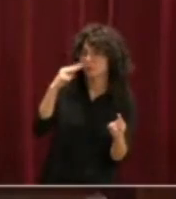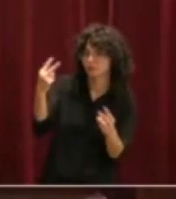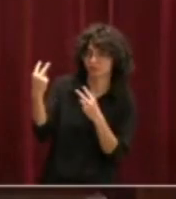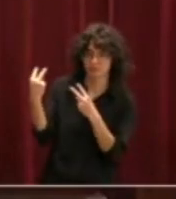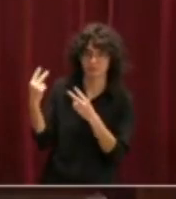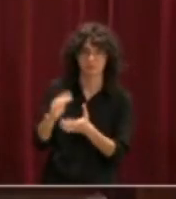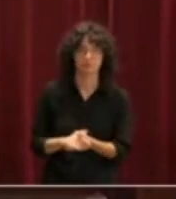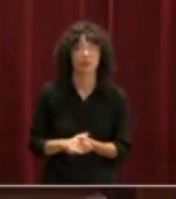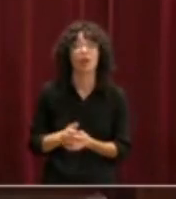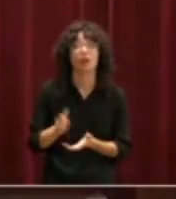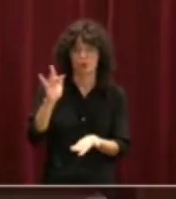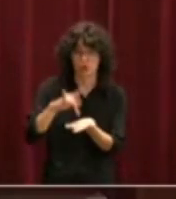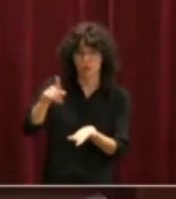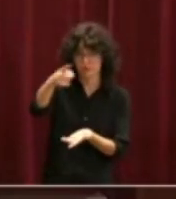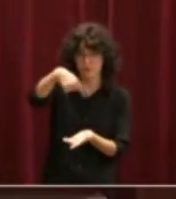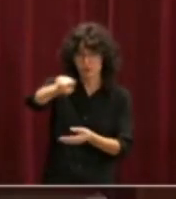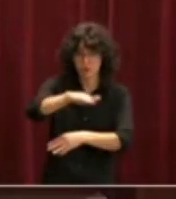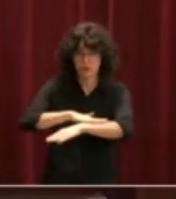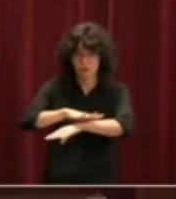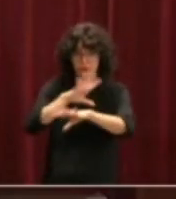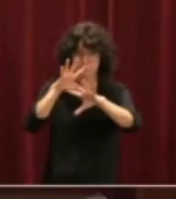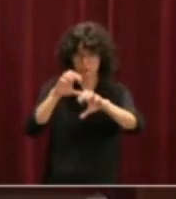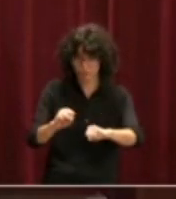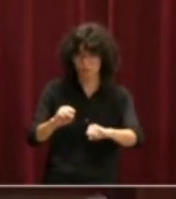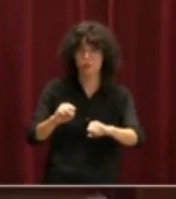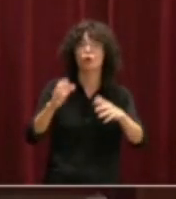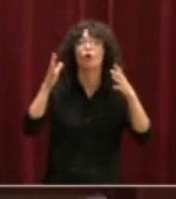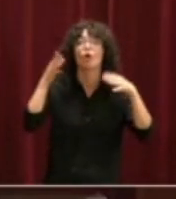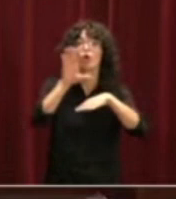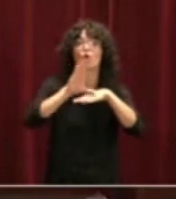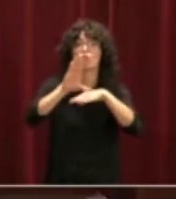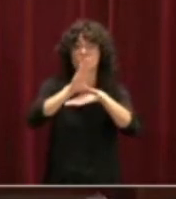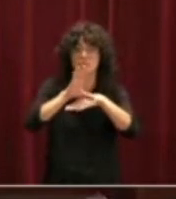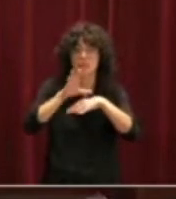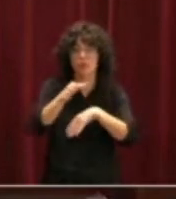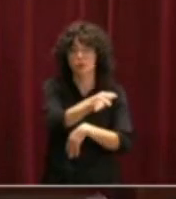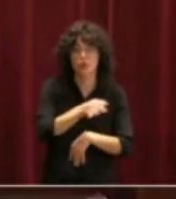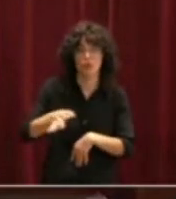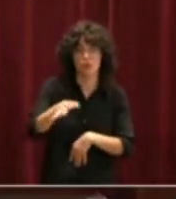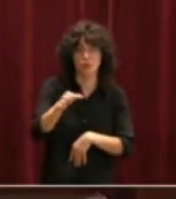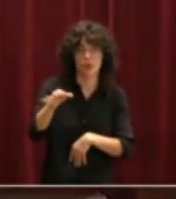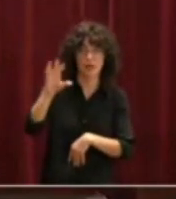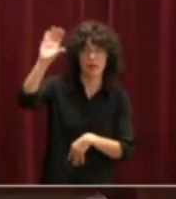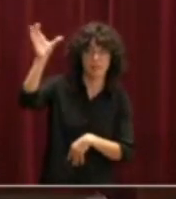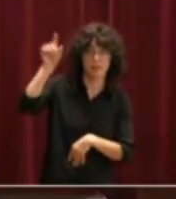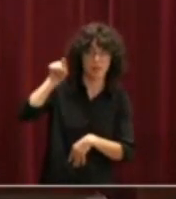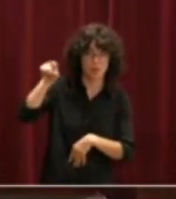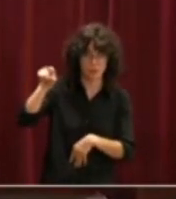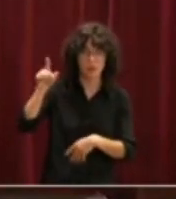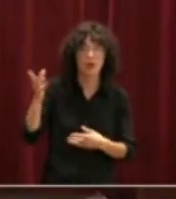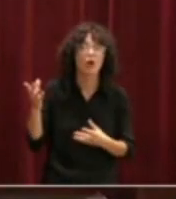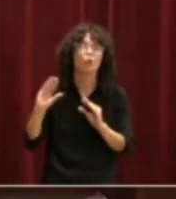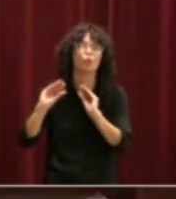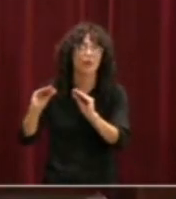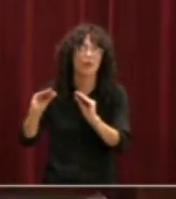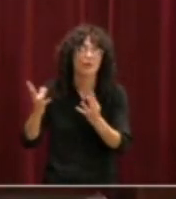cuando gobernaban en el consejo insud de menorca ustedes con sus socios